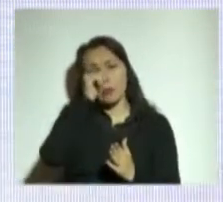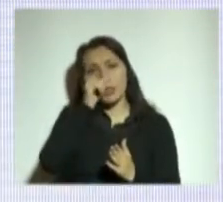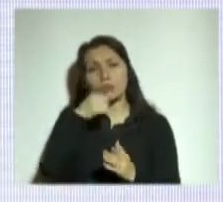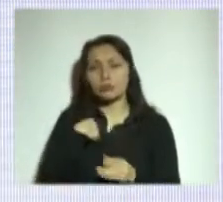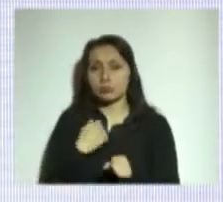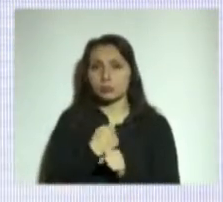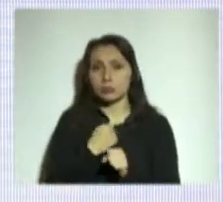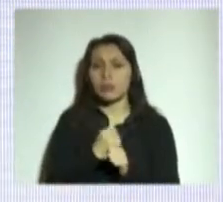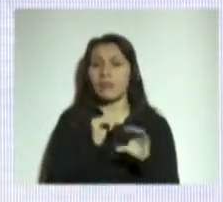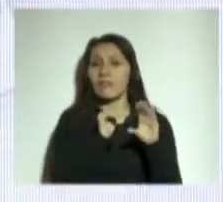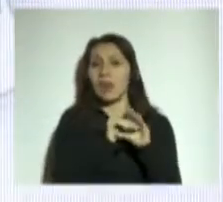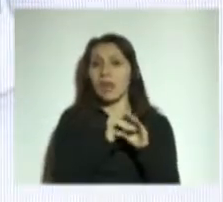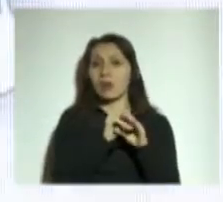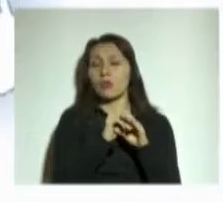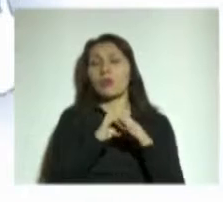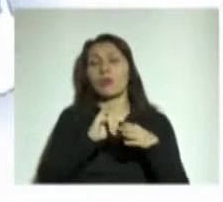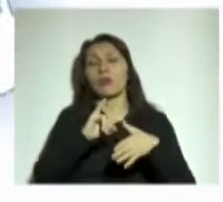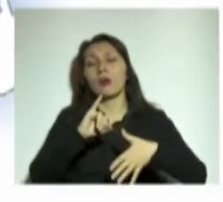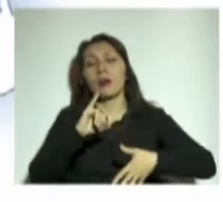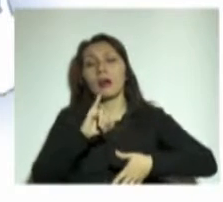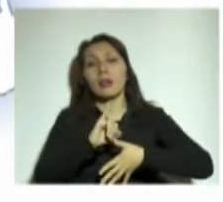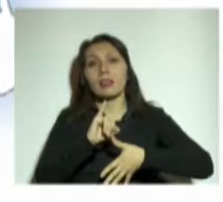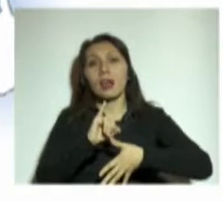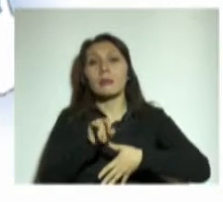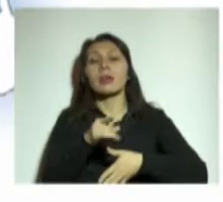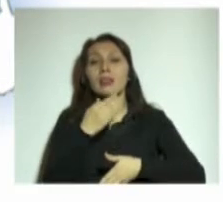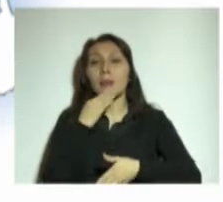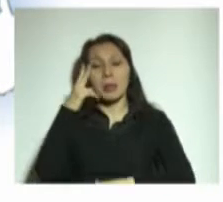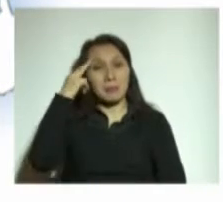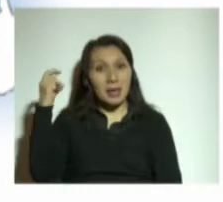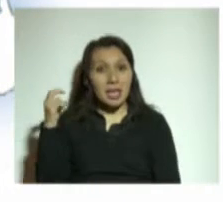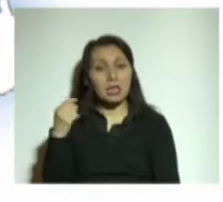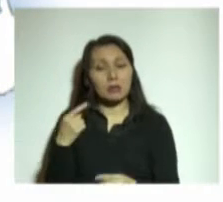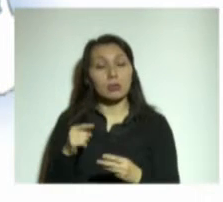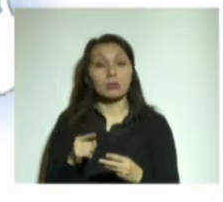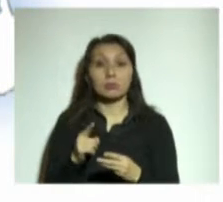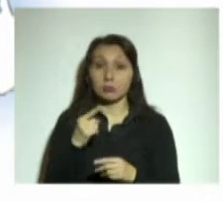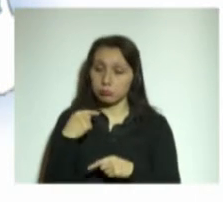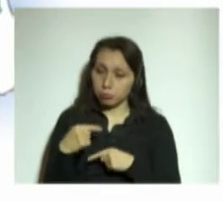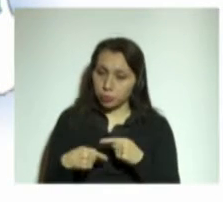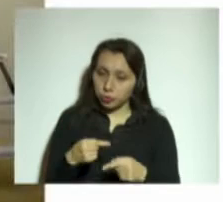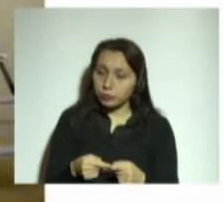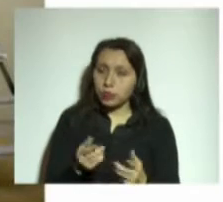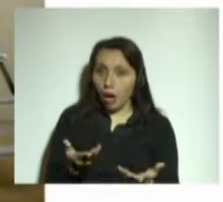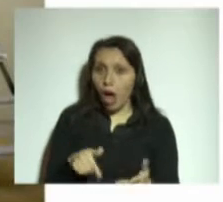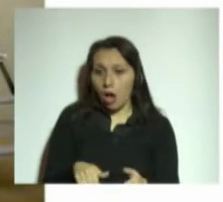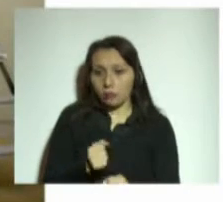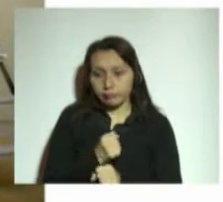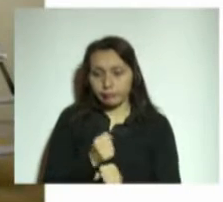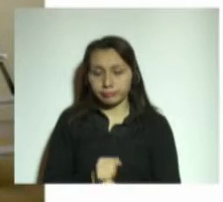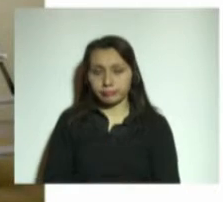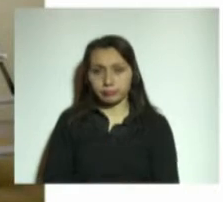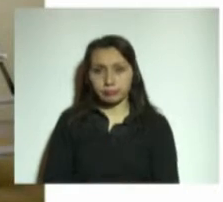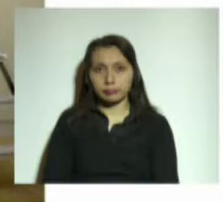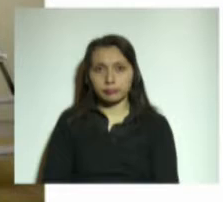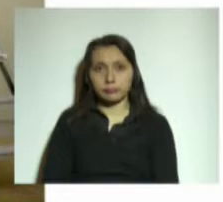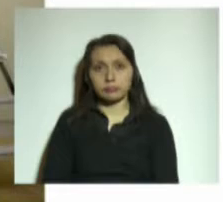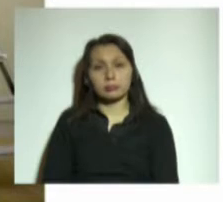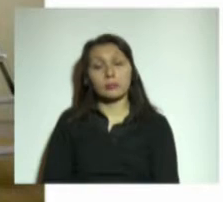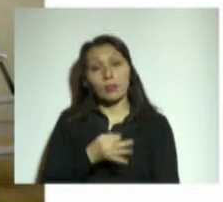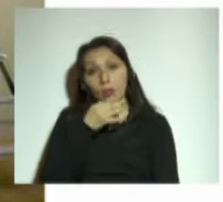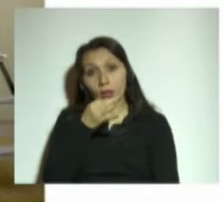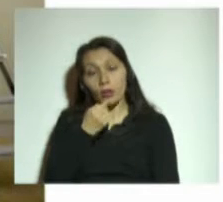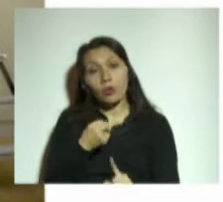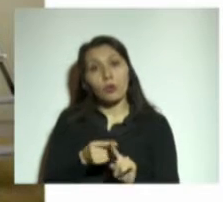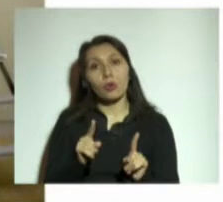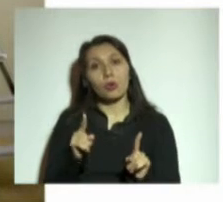estoy trabajando con el Banco Interamericano, y en México, etcétera, y es un proceso en el que estamos. Dejadme que os haga